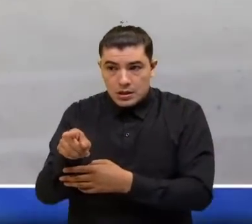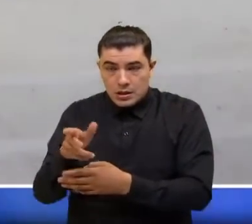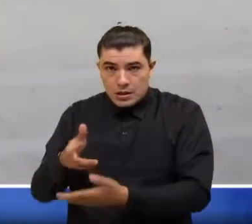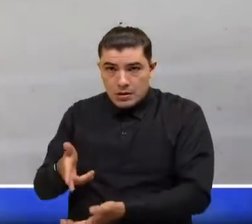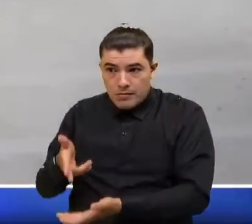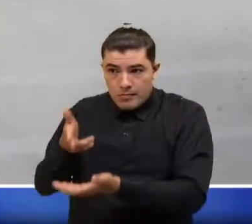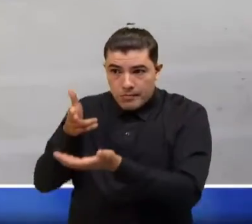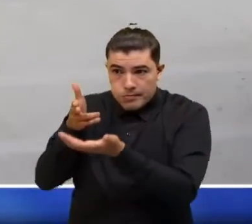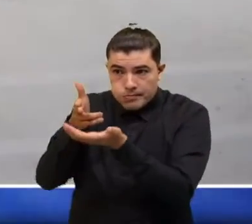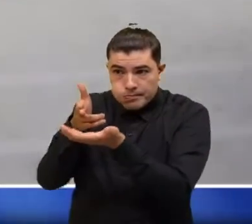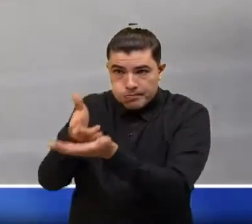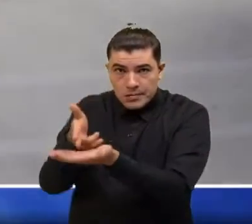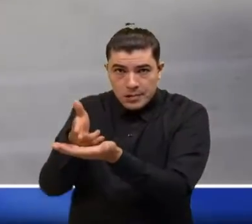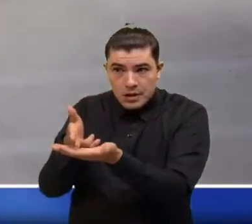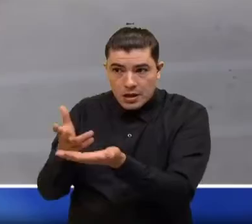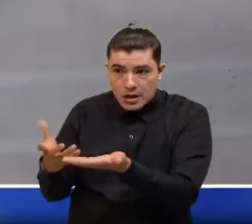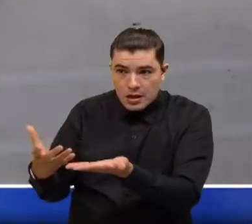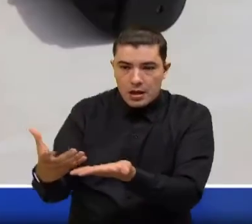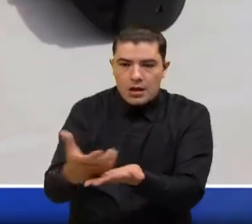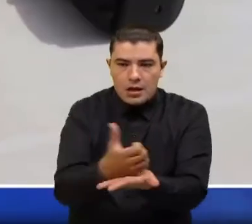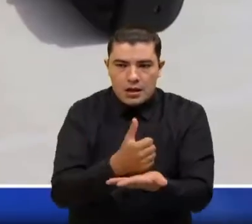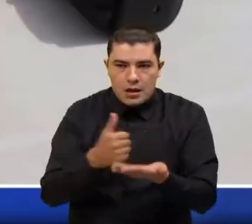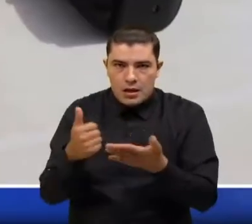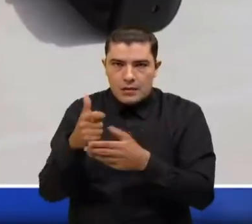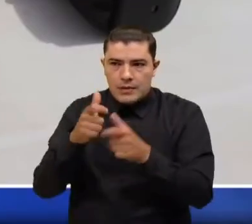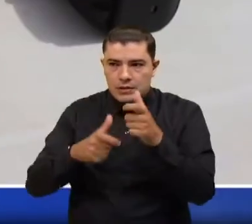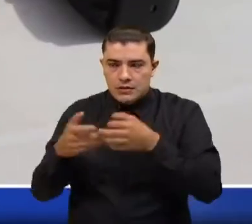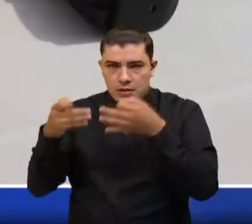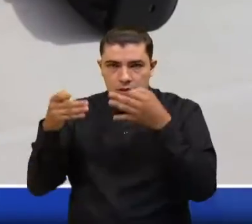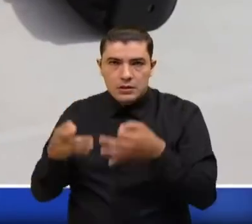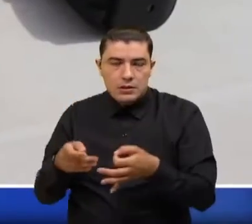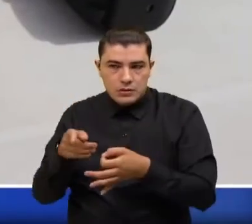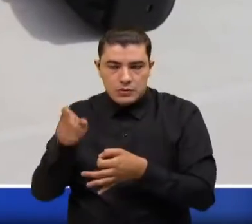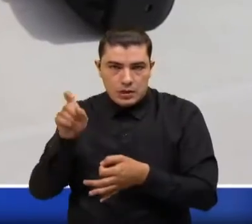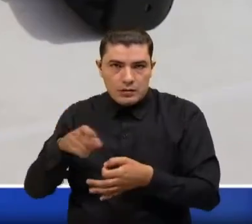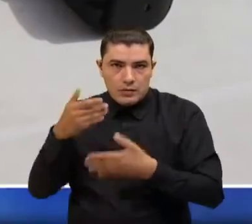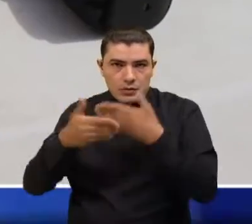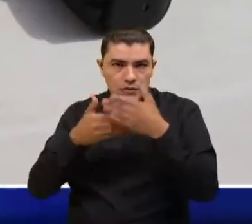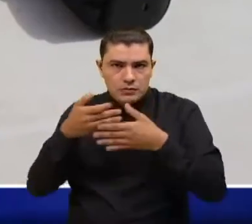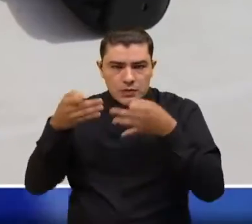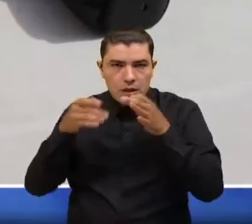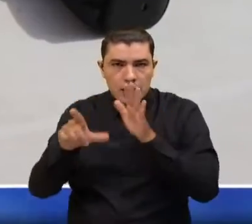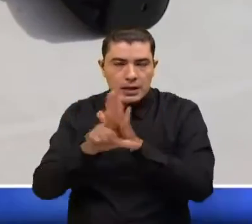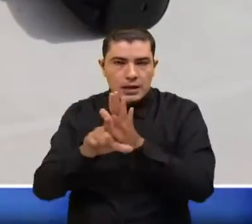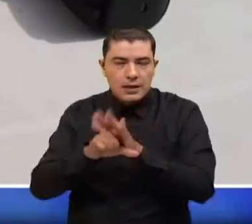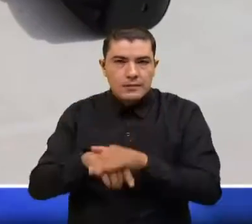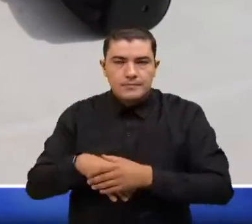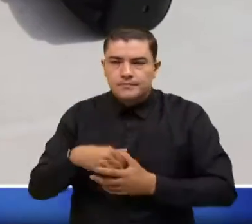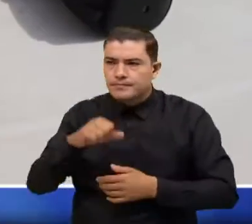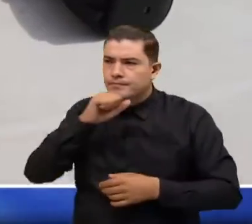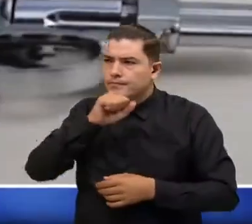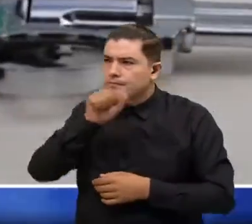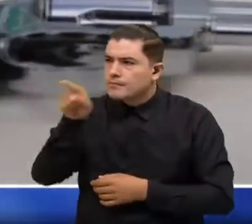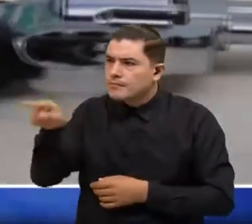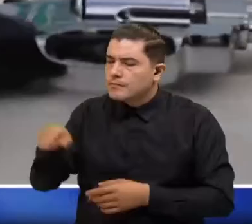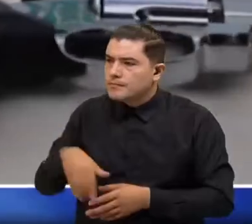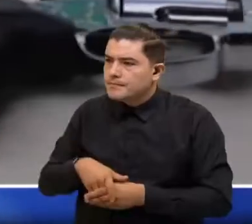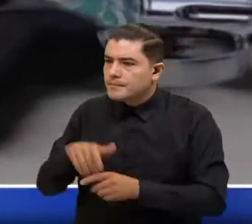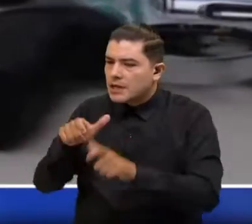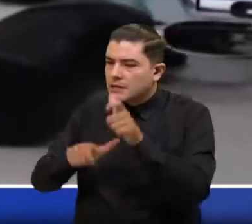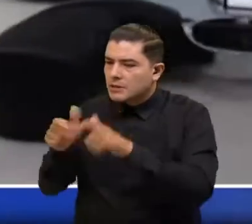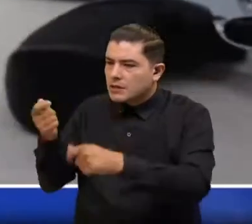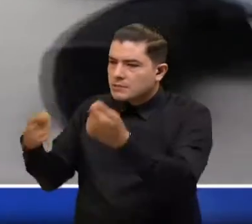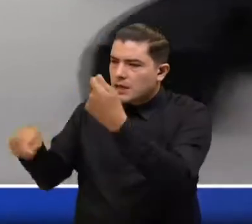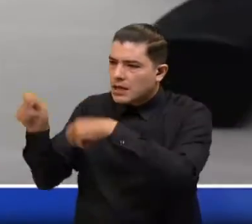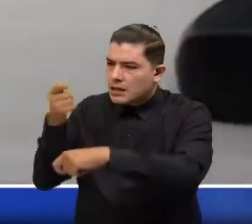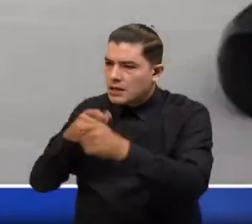armas bajo buen recaudo con aquellos dueños que las están portando. ¿Qué pasará con las personas que venden o